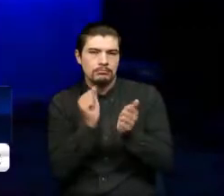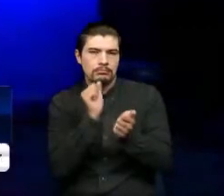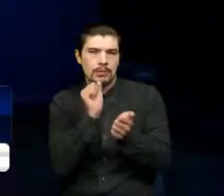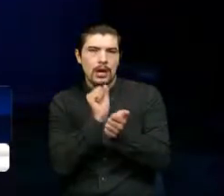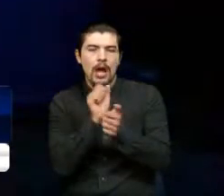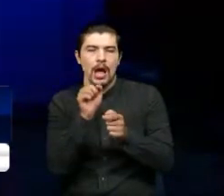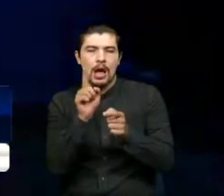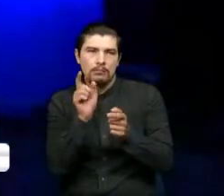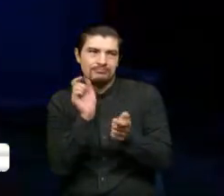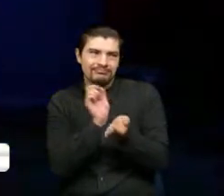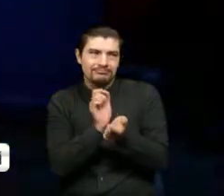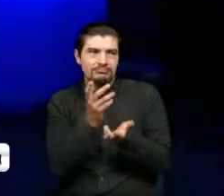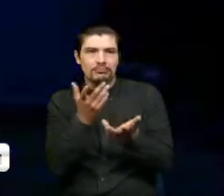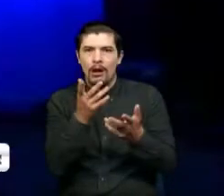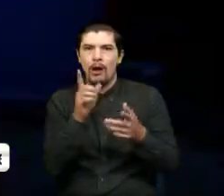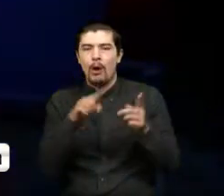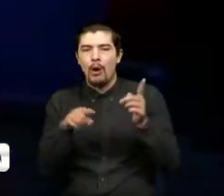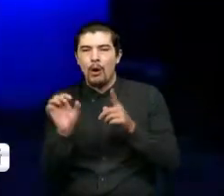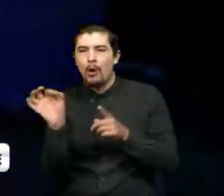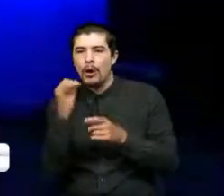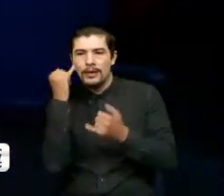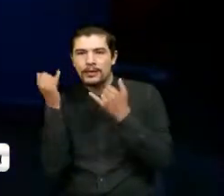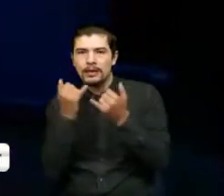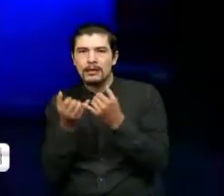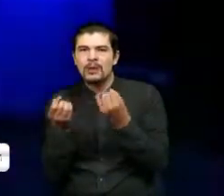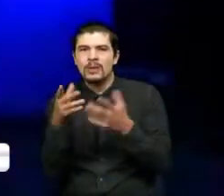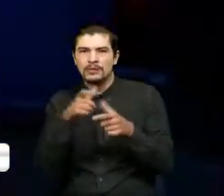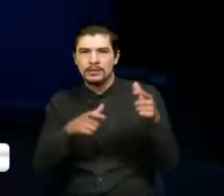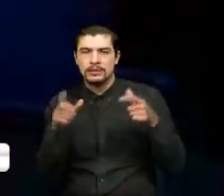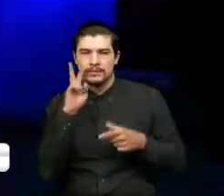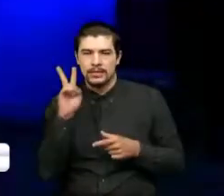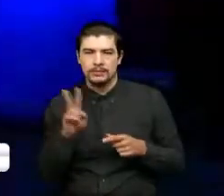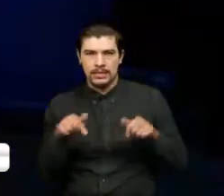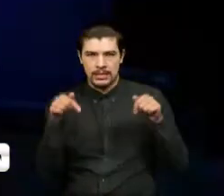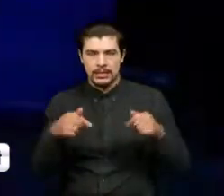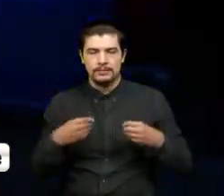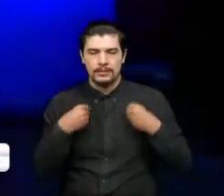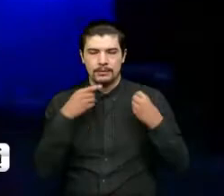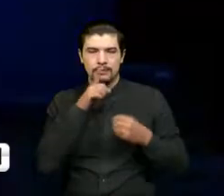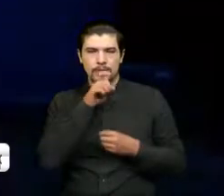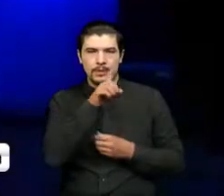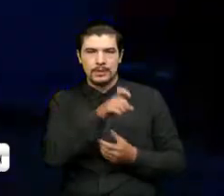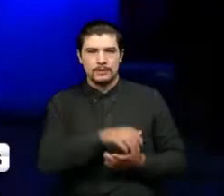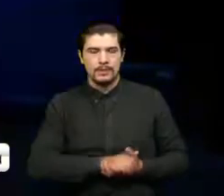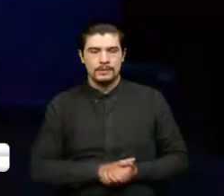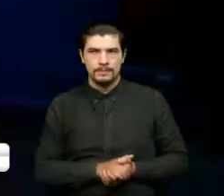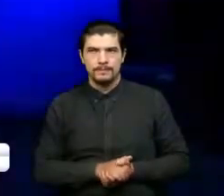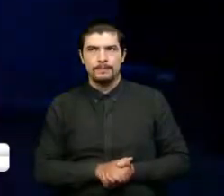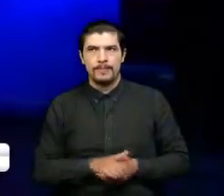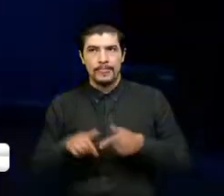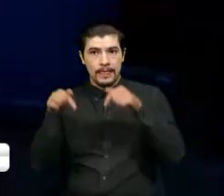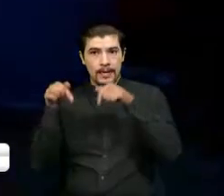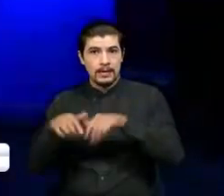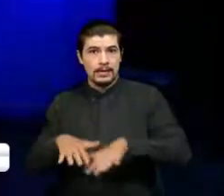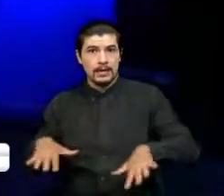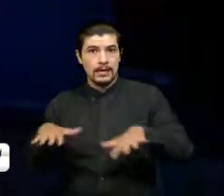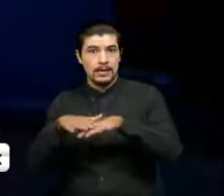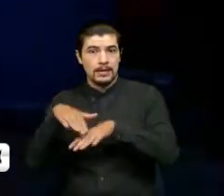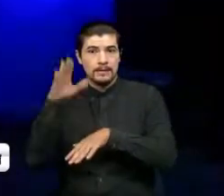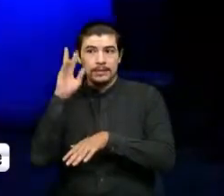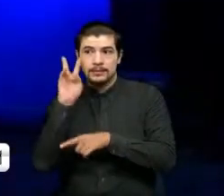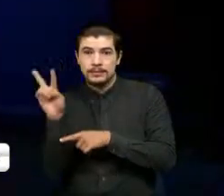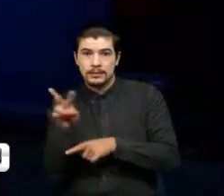también llegan a los establecimientos en donde tanto como hombres y mujeres deciden disfrutar sus noches es precisamente aquí en donde más se encuentra